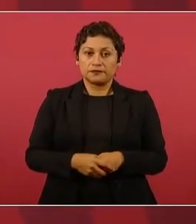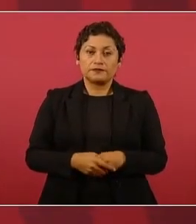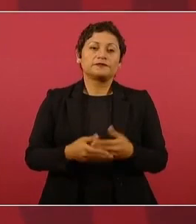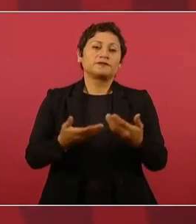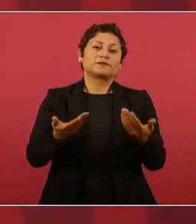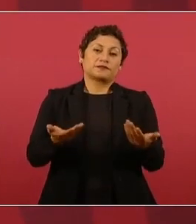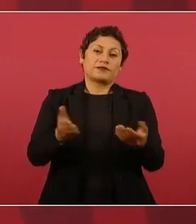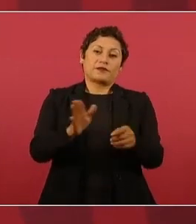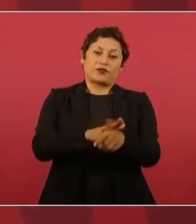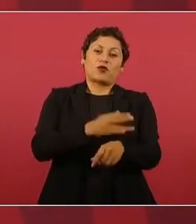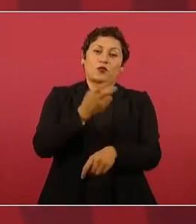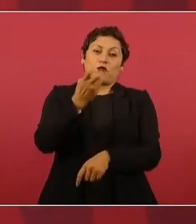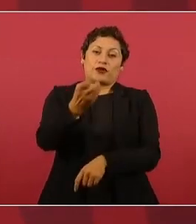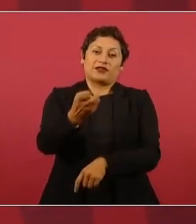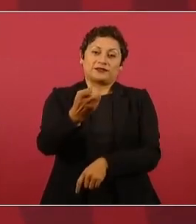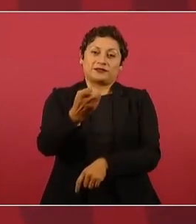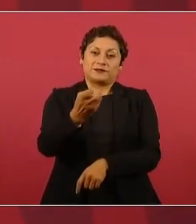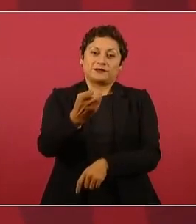uno de mis escritores